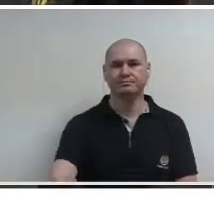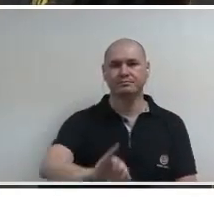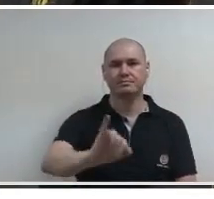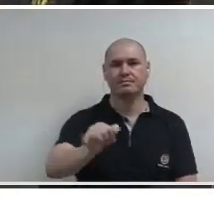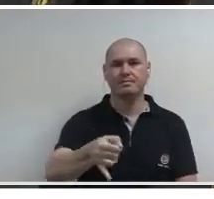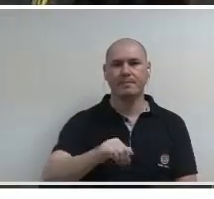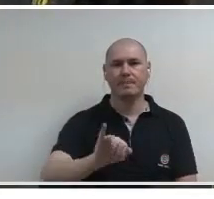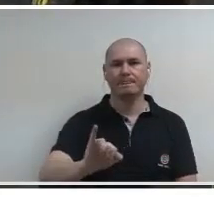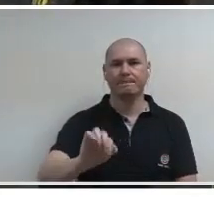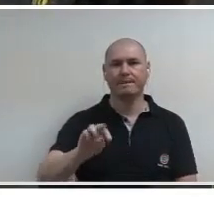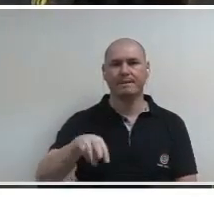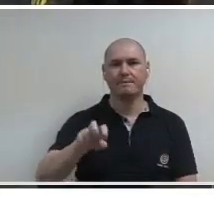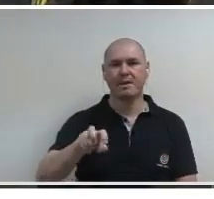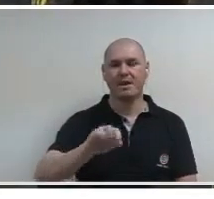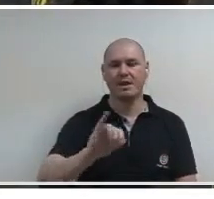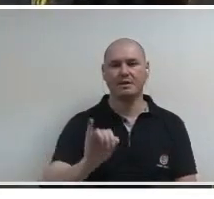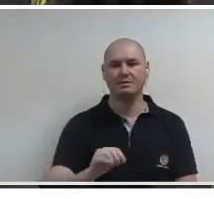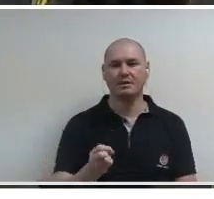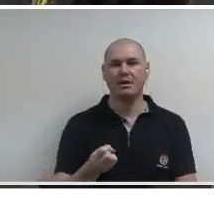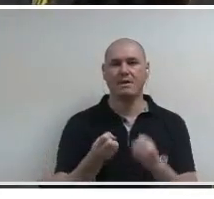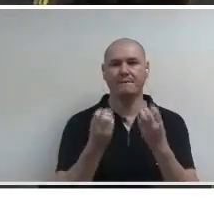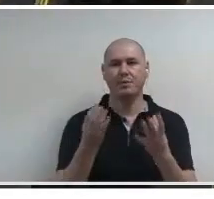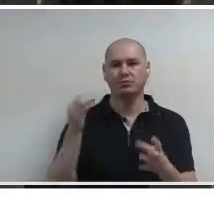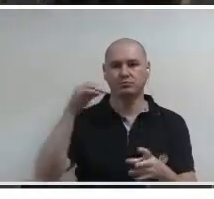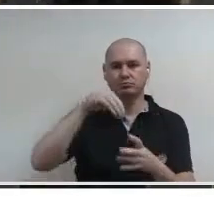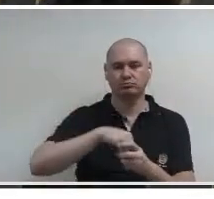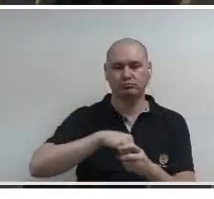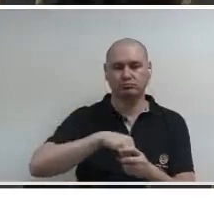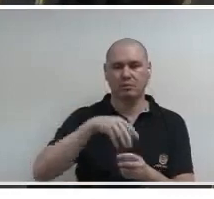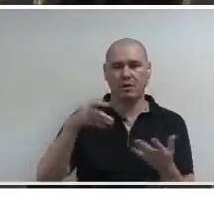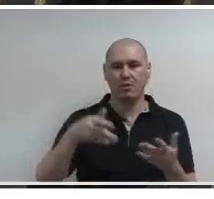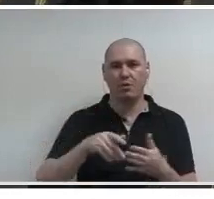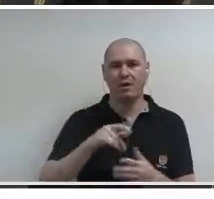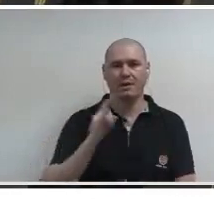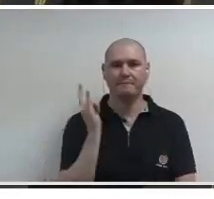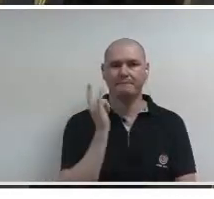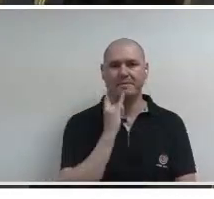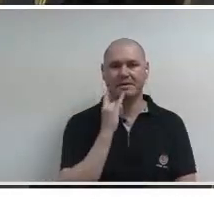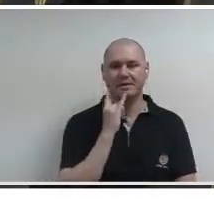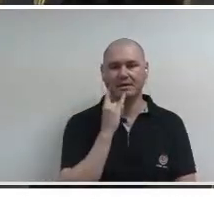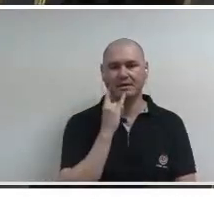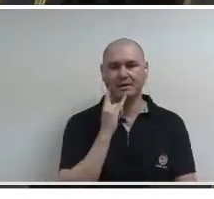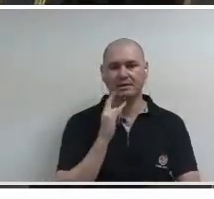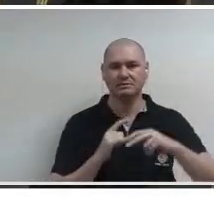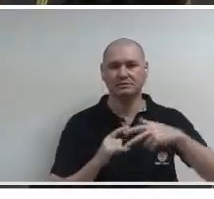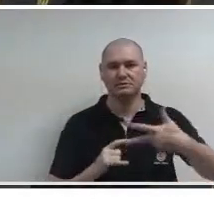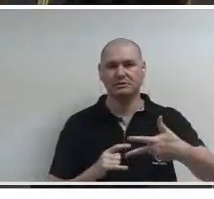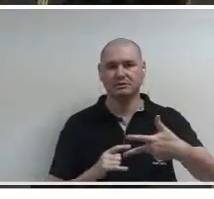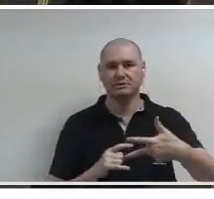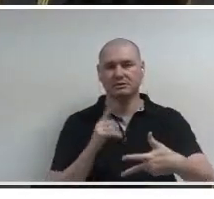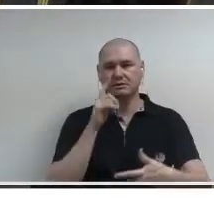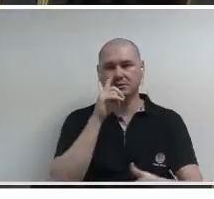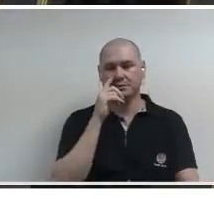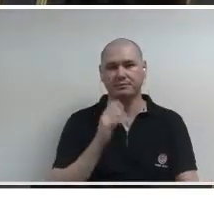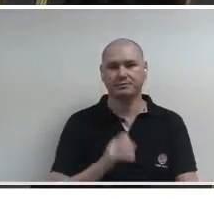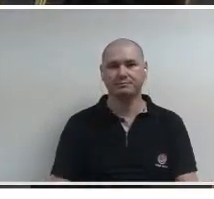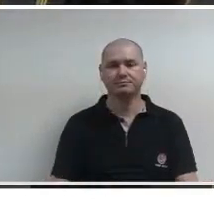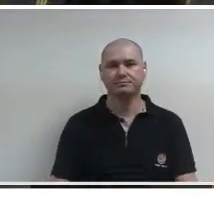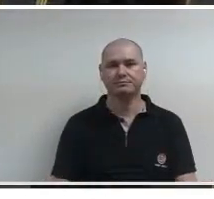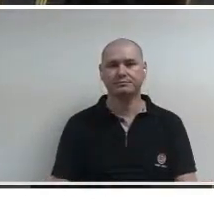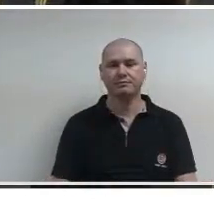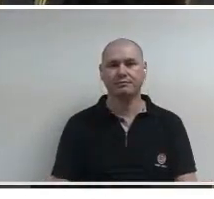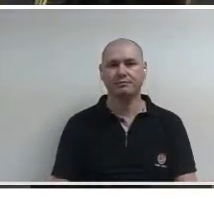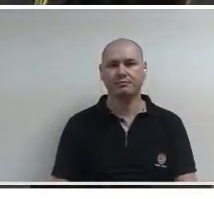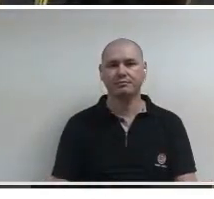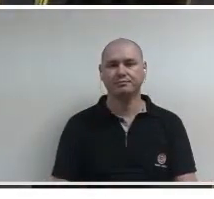De acuerdo a la población, cantidad de población, ya esta vez happy, ya bueno, allá no, especial upi, ya incluí capiata, ya